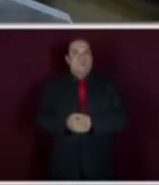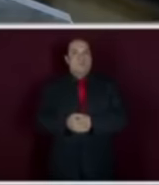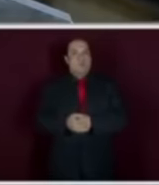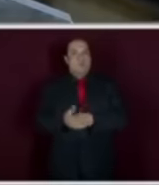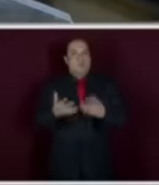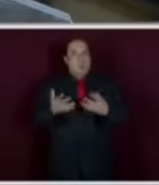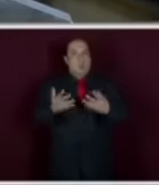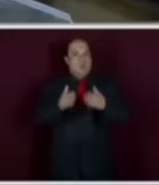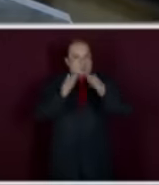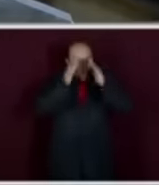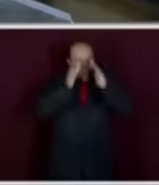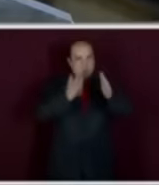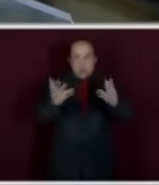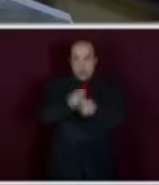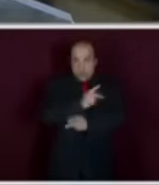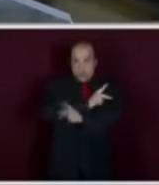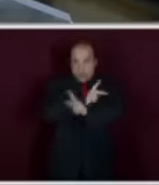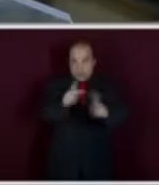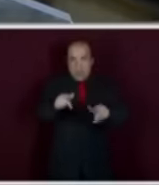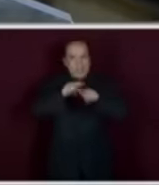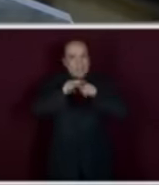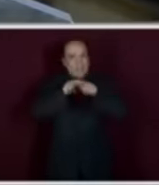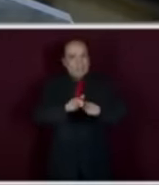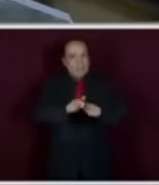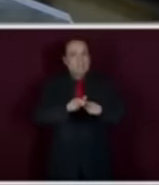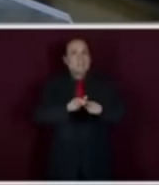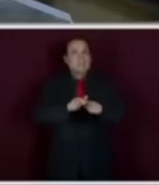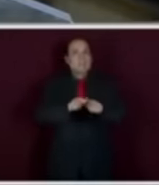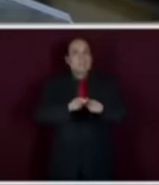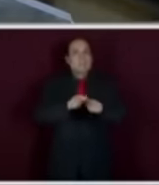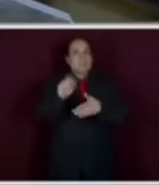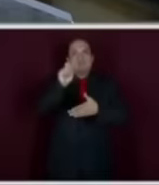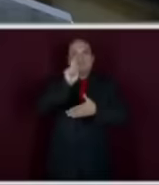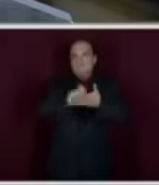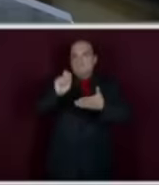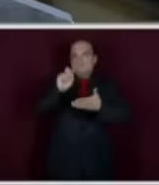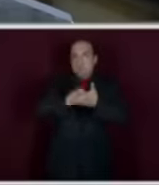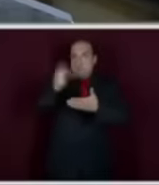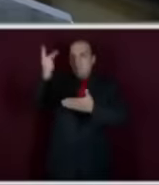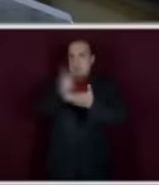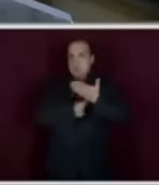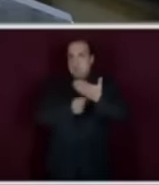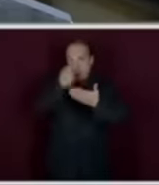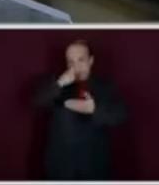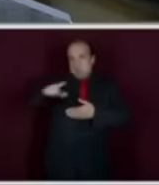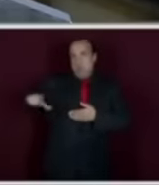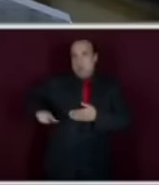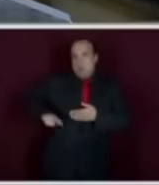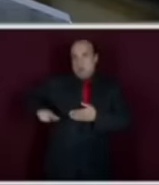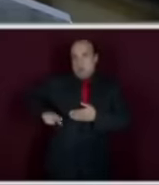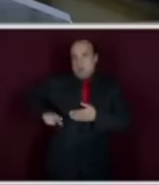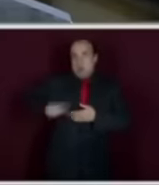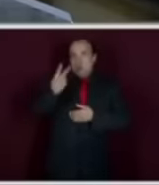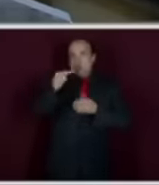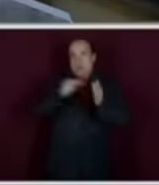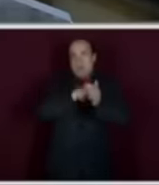con ustedes a seguir elaborando el programa de gobierno